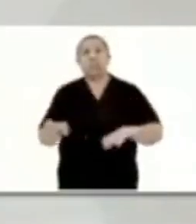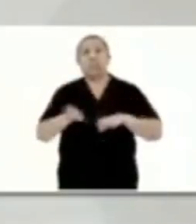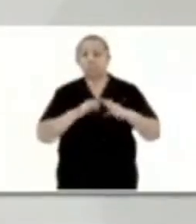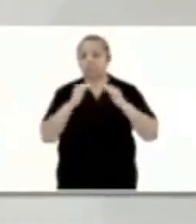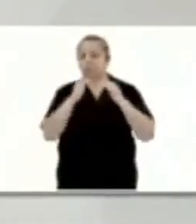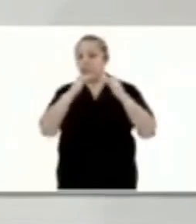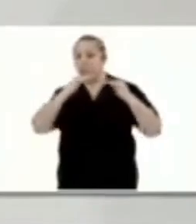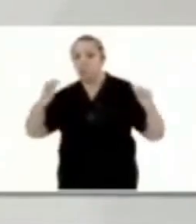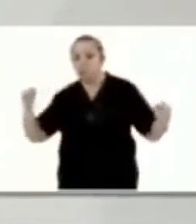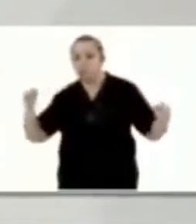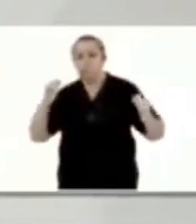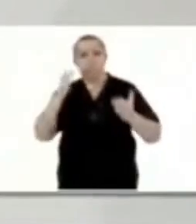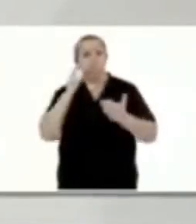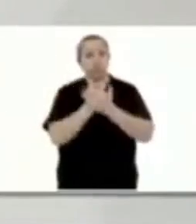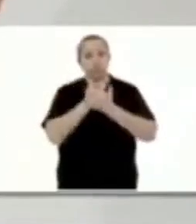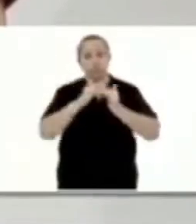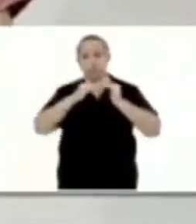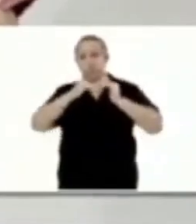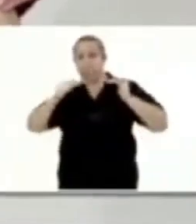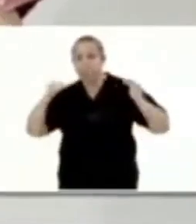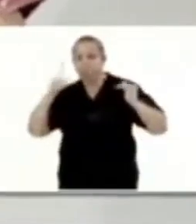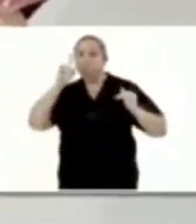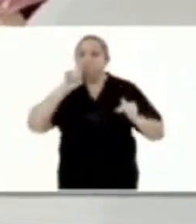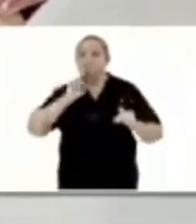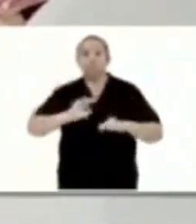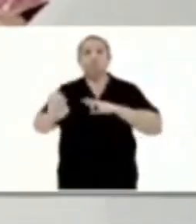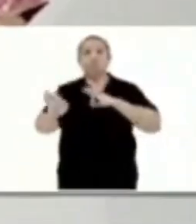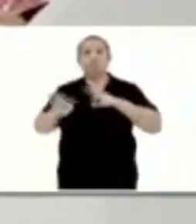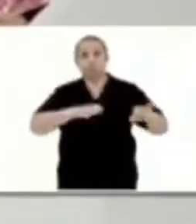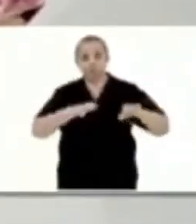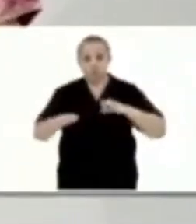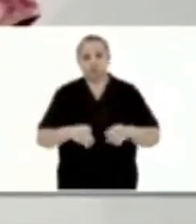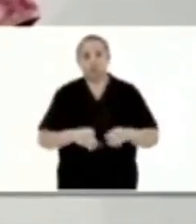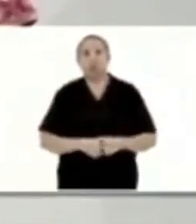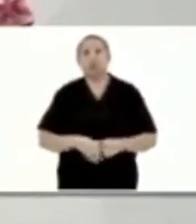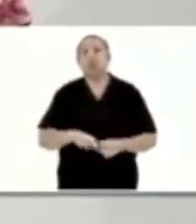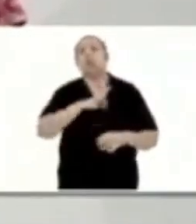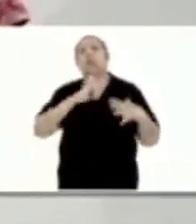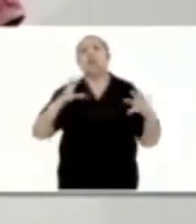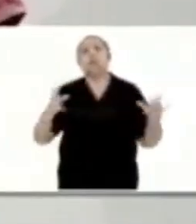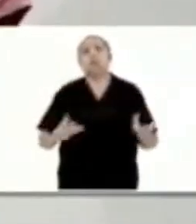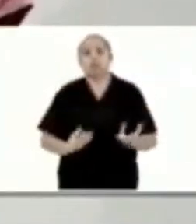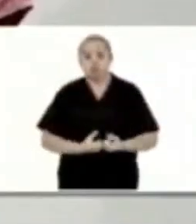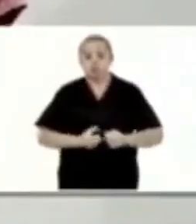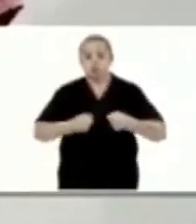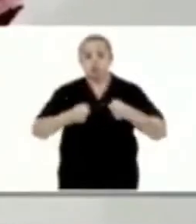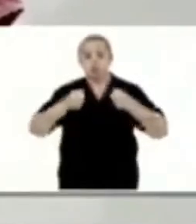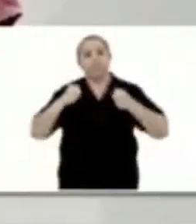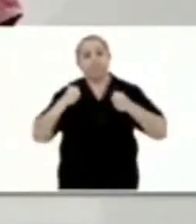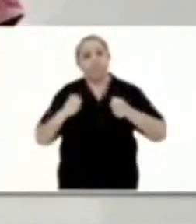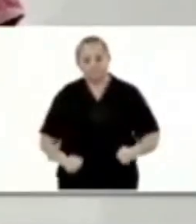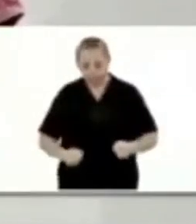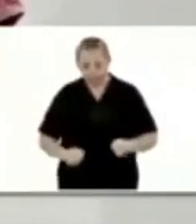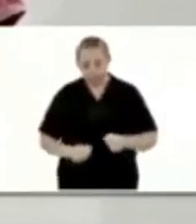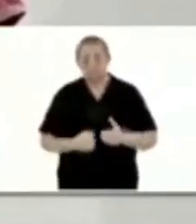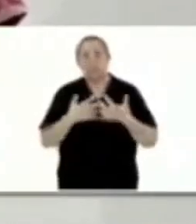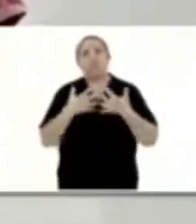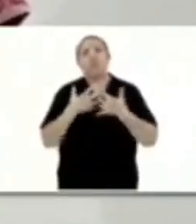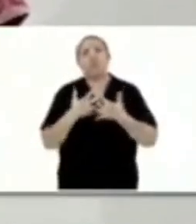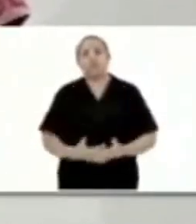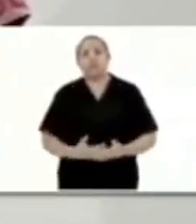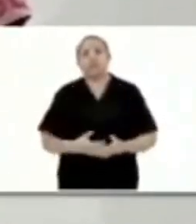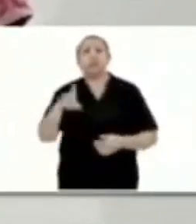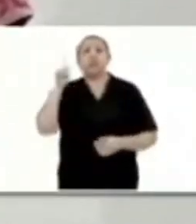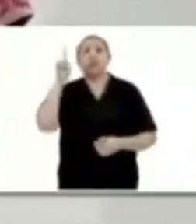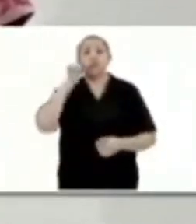igual, salario igual para las mujeres trabajadoras y podamos garantizar que en las empresas